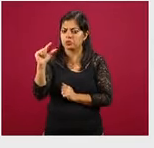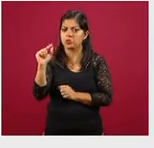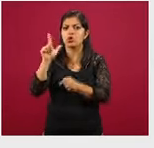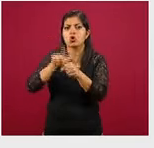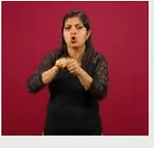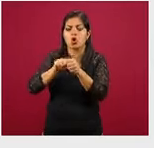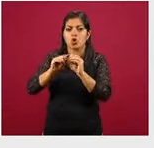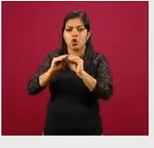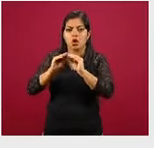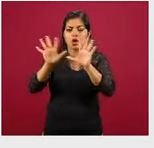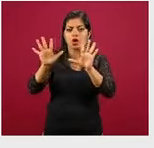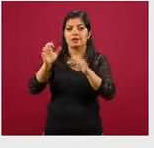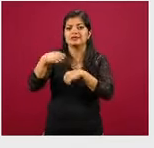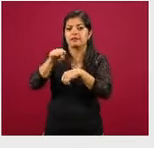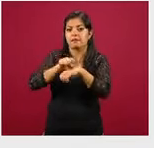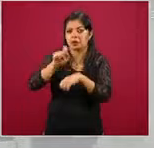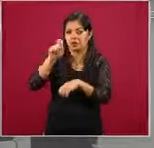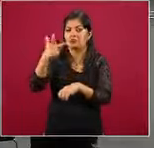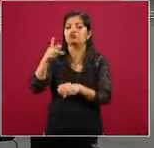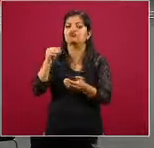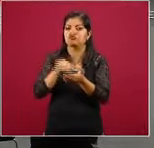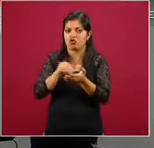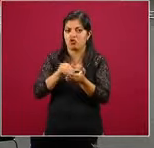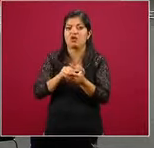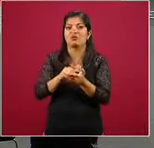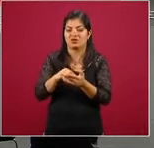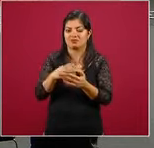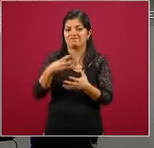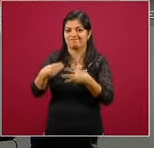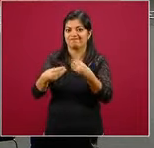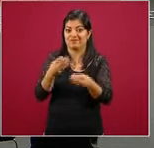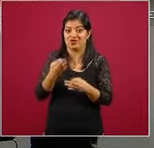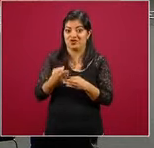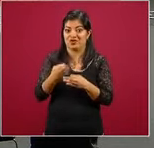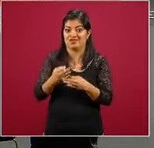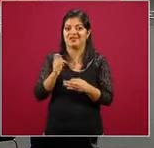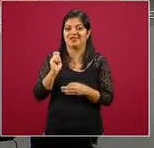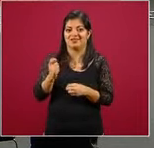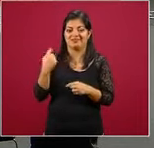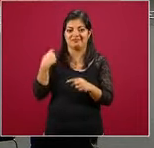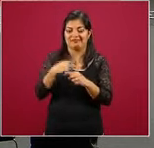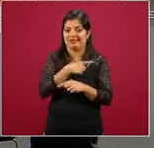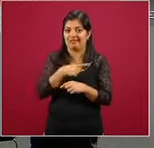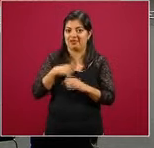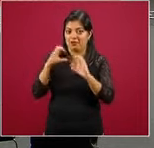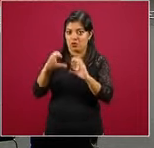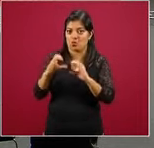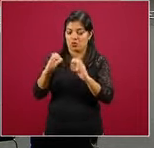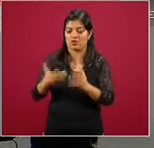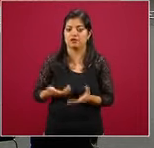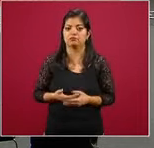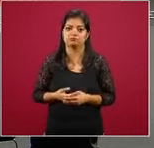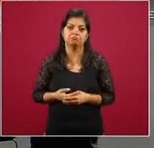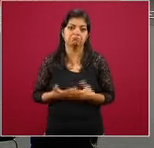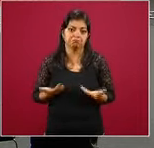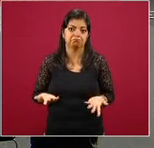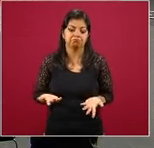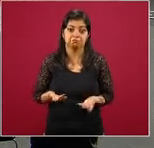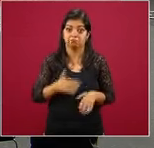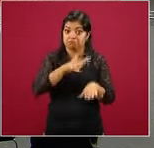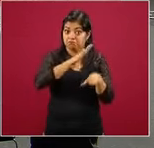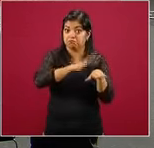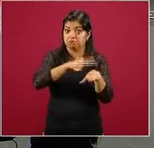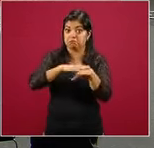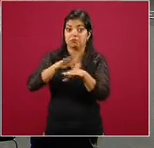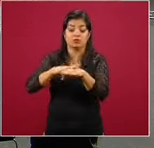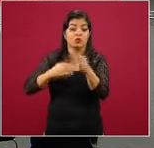más claros, y la 28 todavía con transmisión importante, que es la que en su momento se tiene que cuidar. Entonces, bueno, pues un llamado a todas